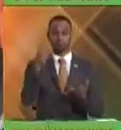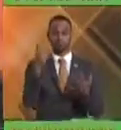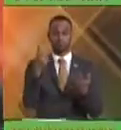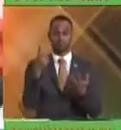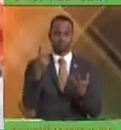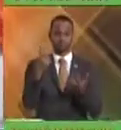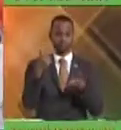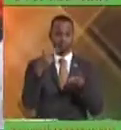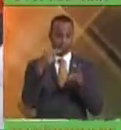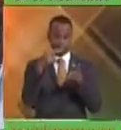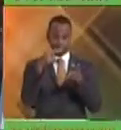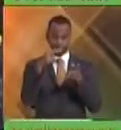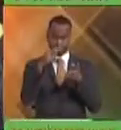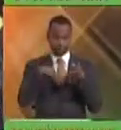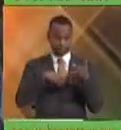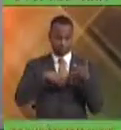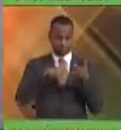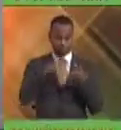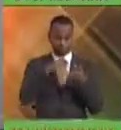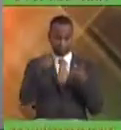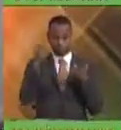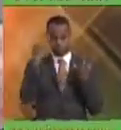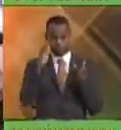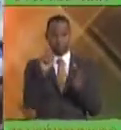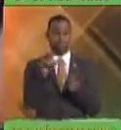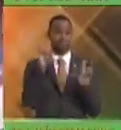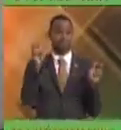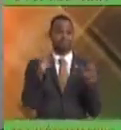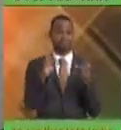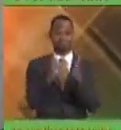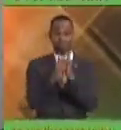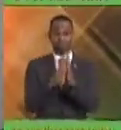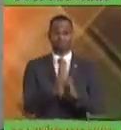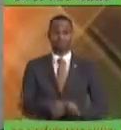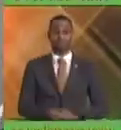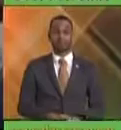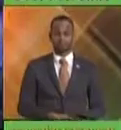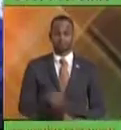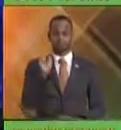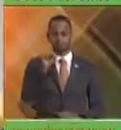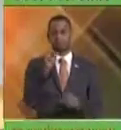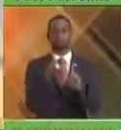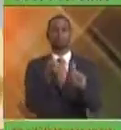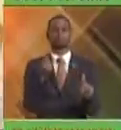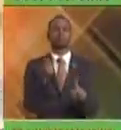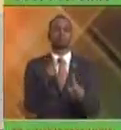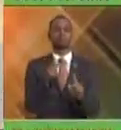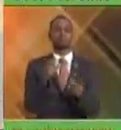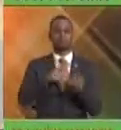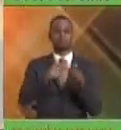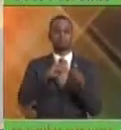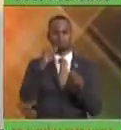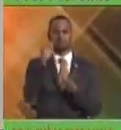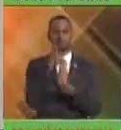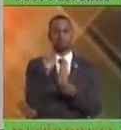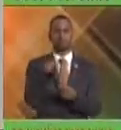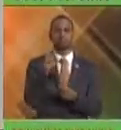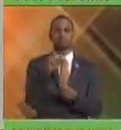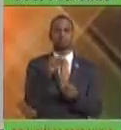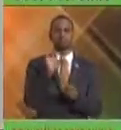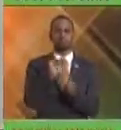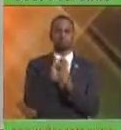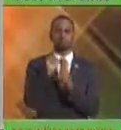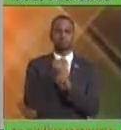discapacitada con una discapacidad fundamental el tema está en cuál es el origen y no la teología sino tiene que haber una